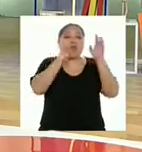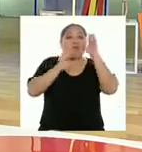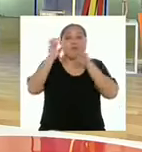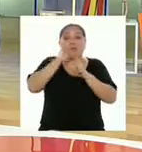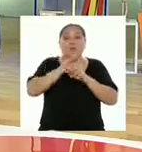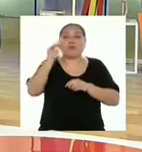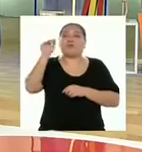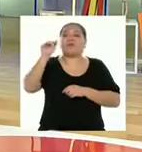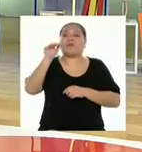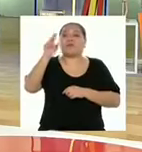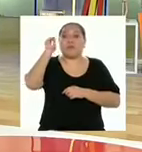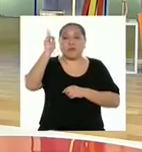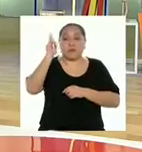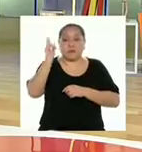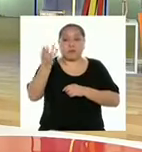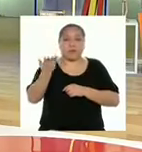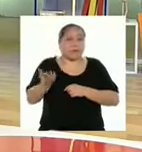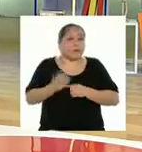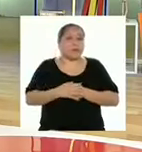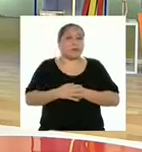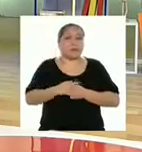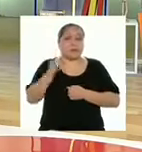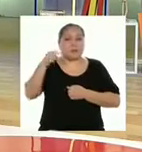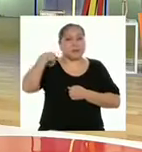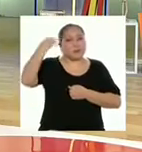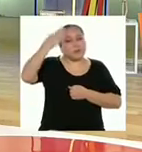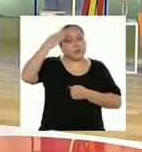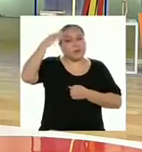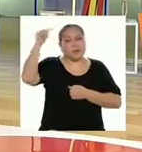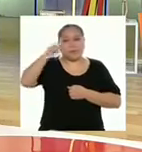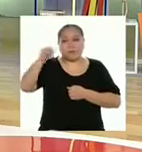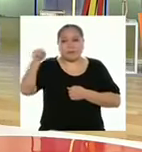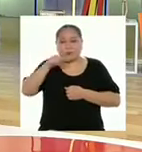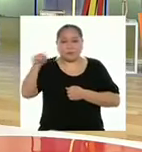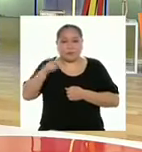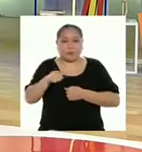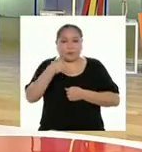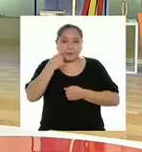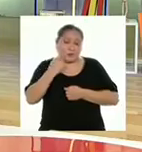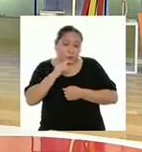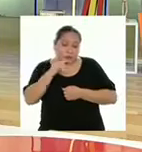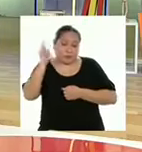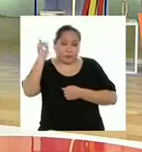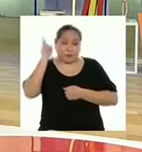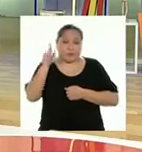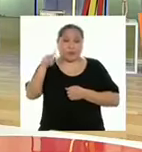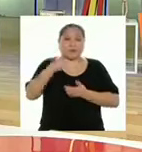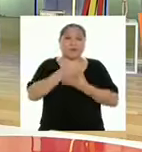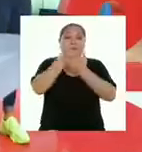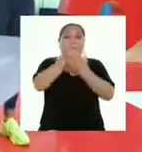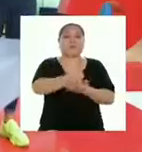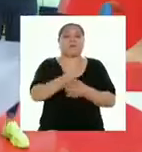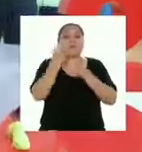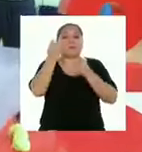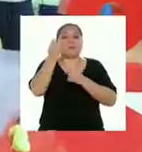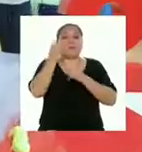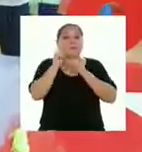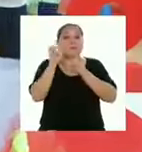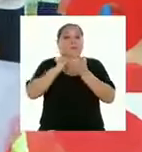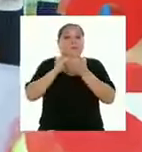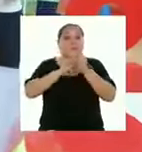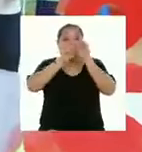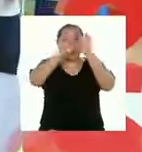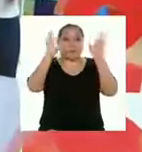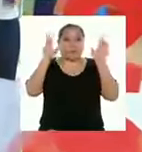recurran a su profesora o profesor. Estoy segurísima de que ellas y ellos los ayudarán a entender mejor.